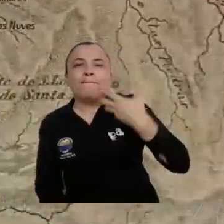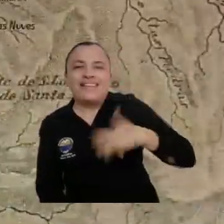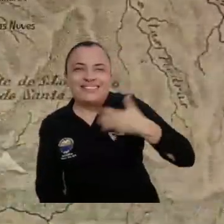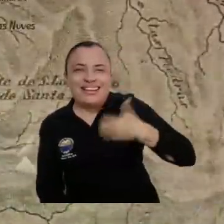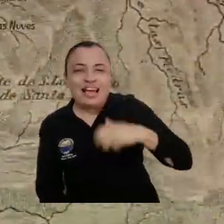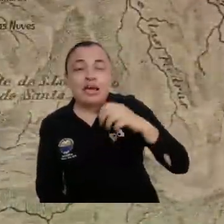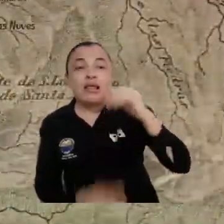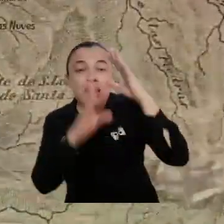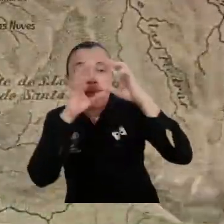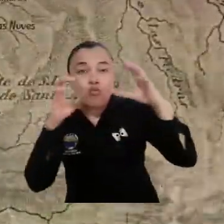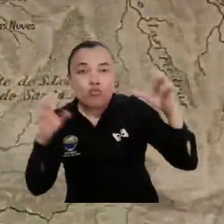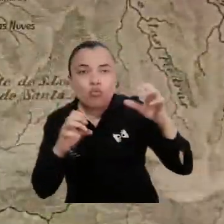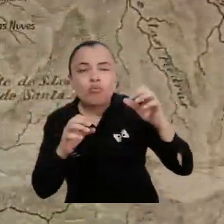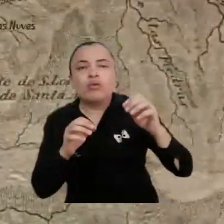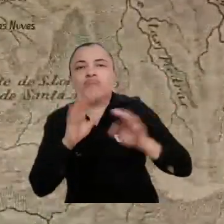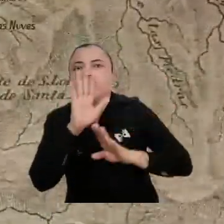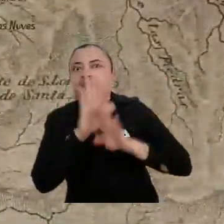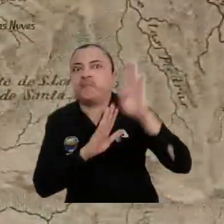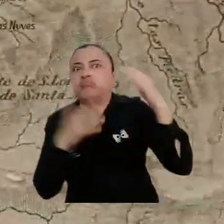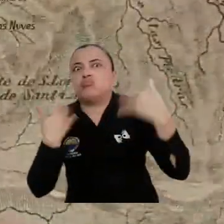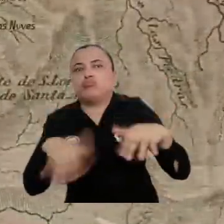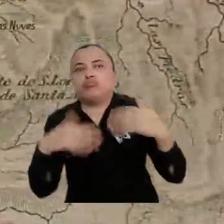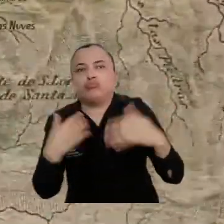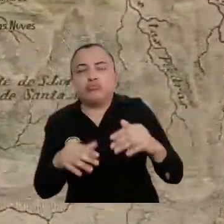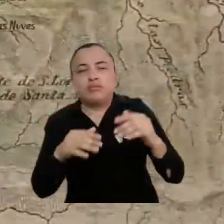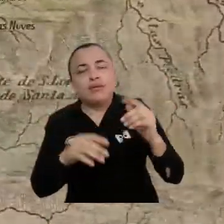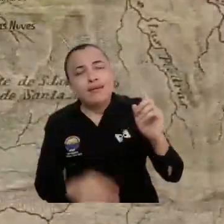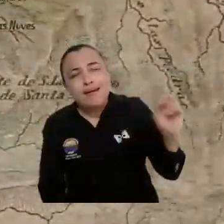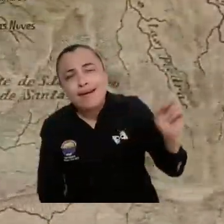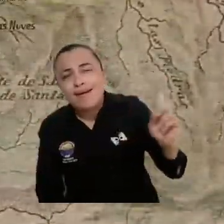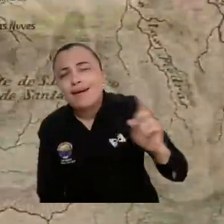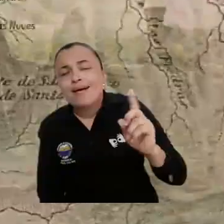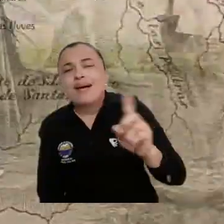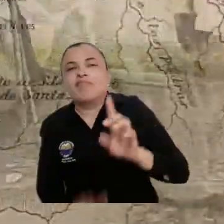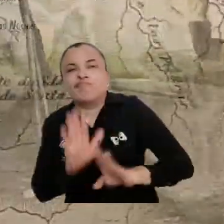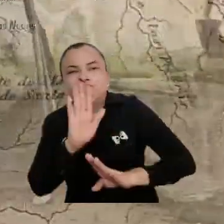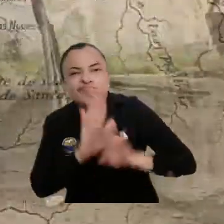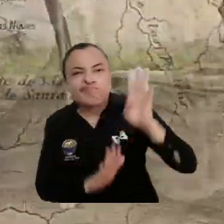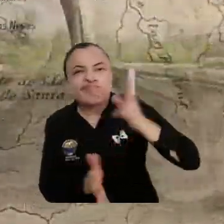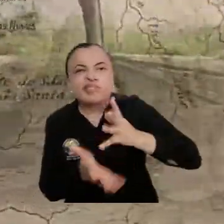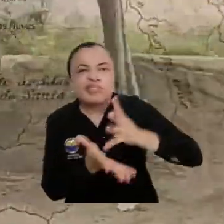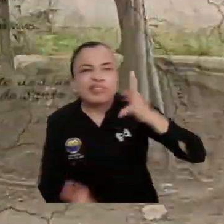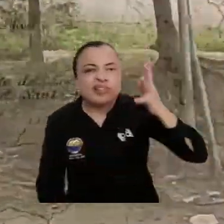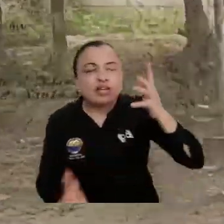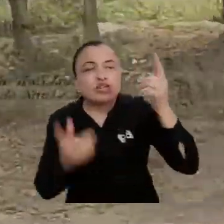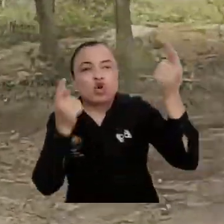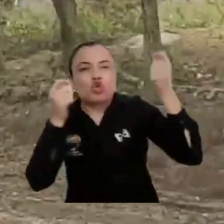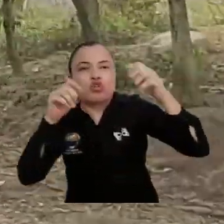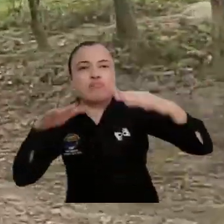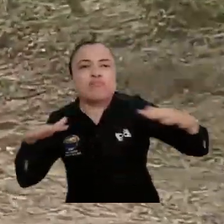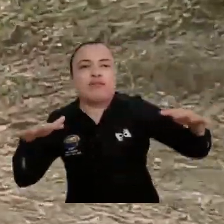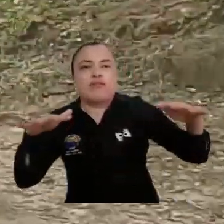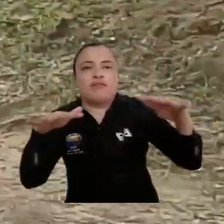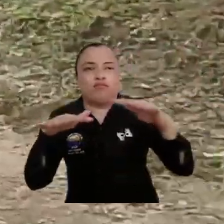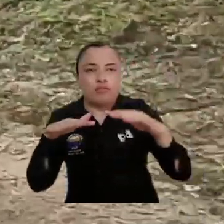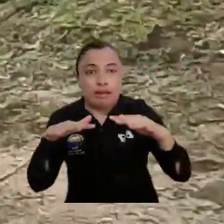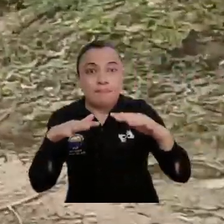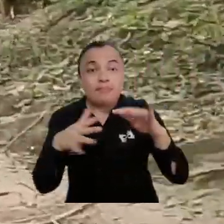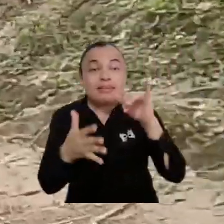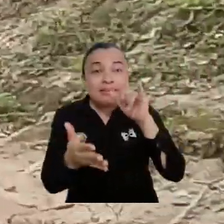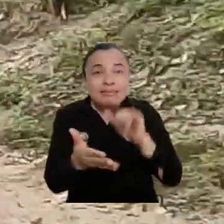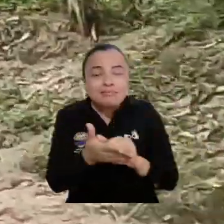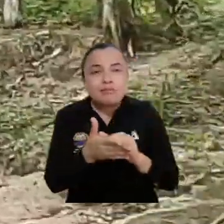Durante décadas, estas haciendas representaron riqueza, prestigio y control territorial. Pero este mundo comenzó